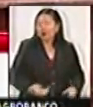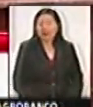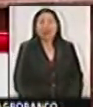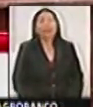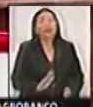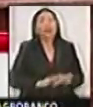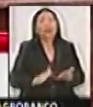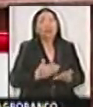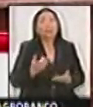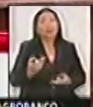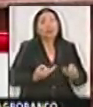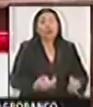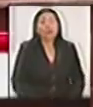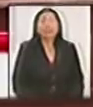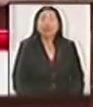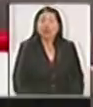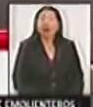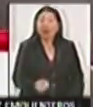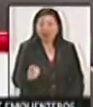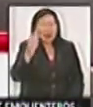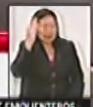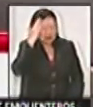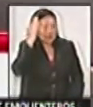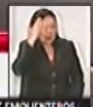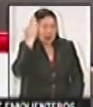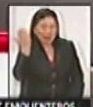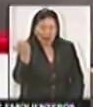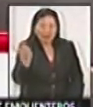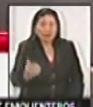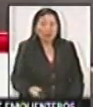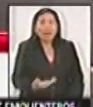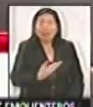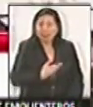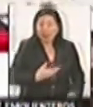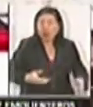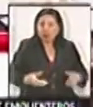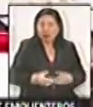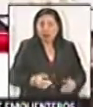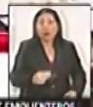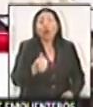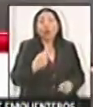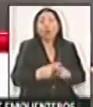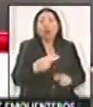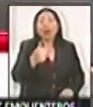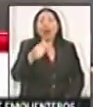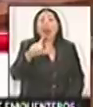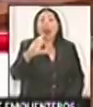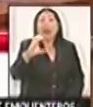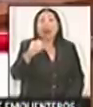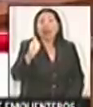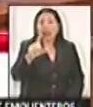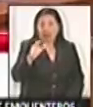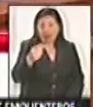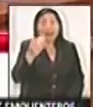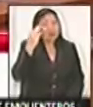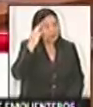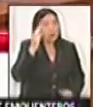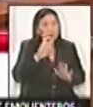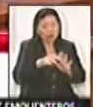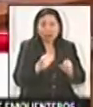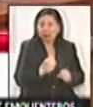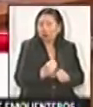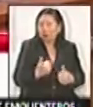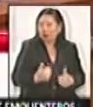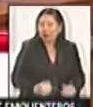de Presupuesto, al congresista Alcalá, él sabe que este... ¿Para qué concluye? Para concluir, presidente. Él sabe que este programa